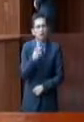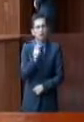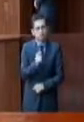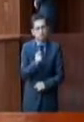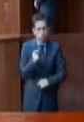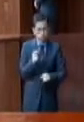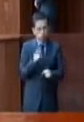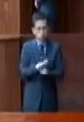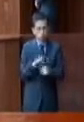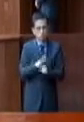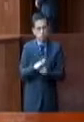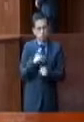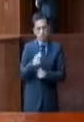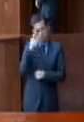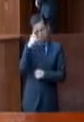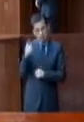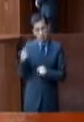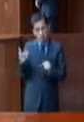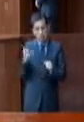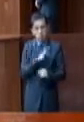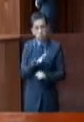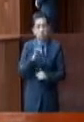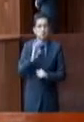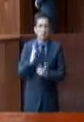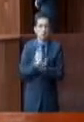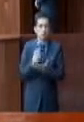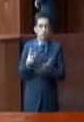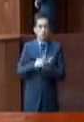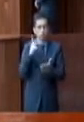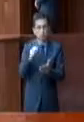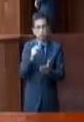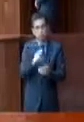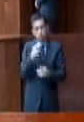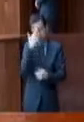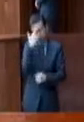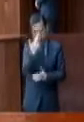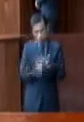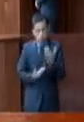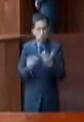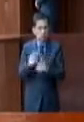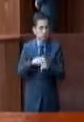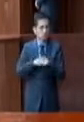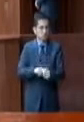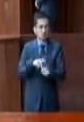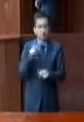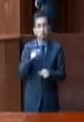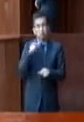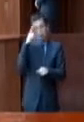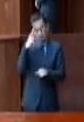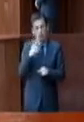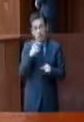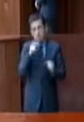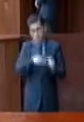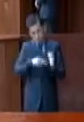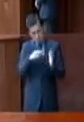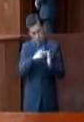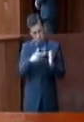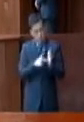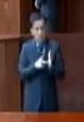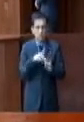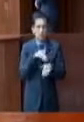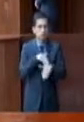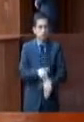la posible comisión de faltas similares que también pudieran afectar los valores protegidos por la norma tras medida